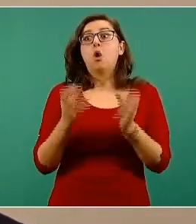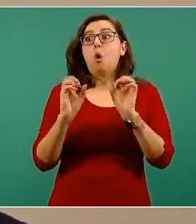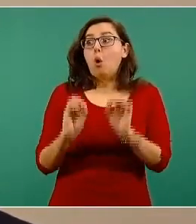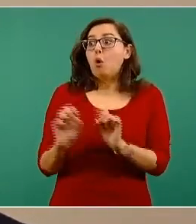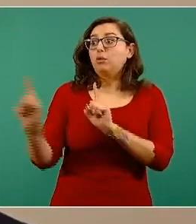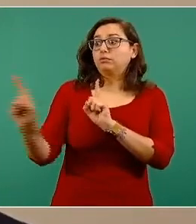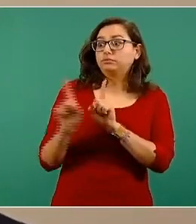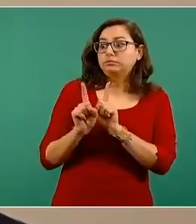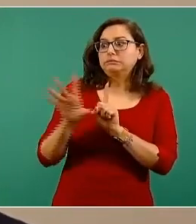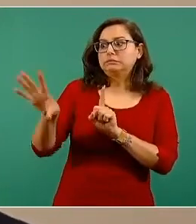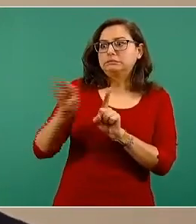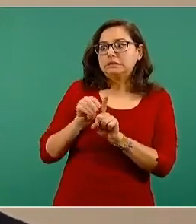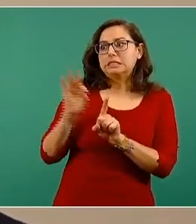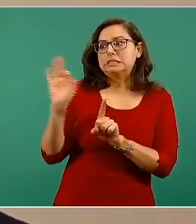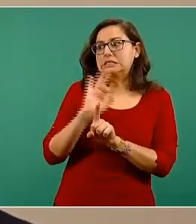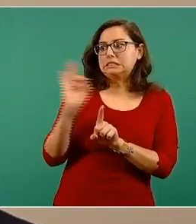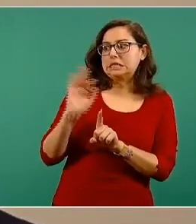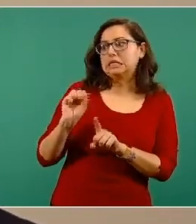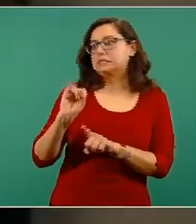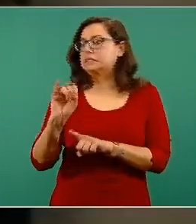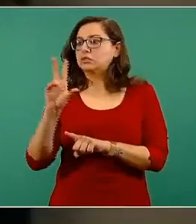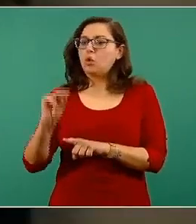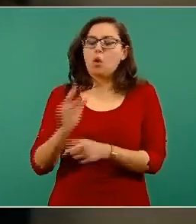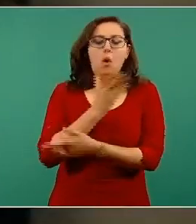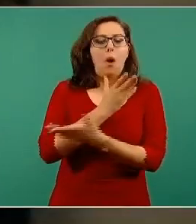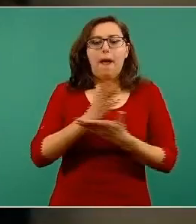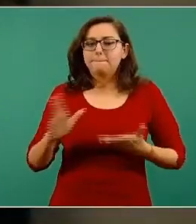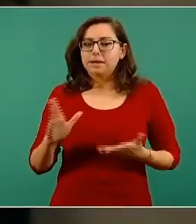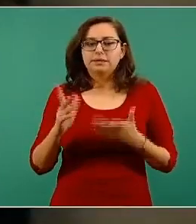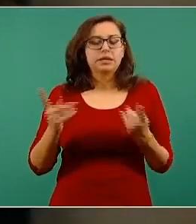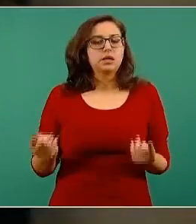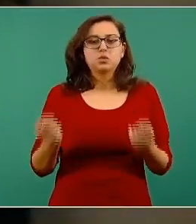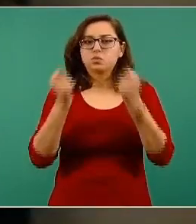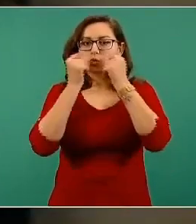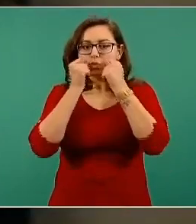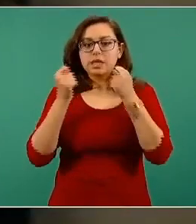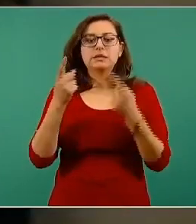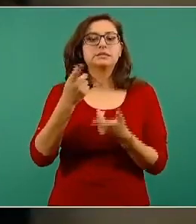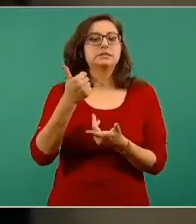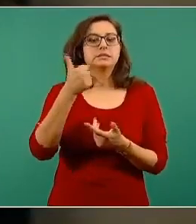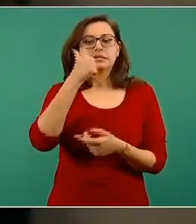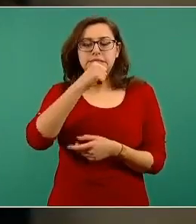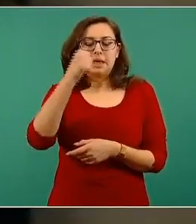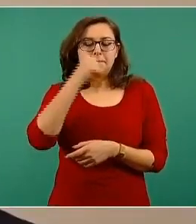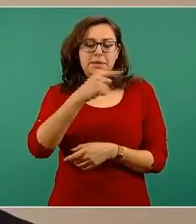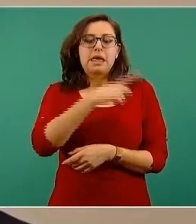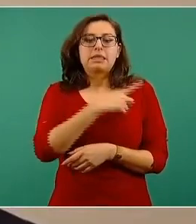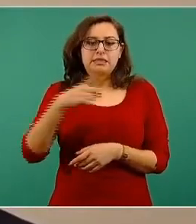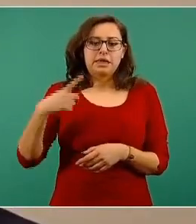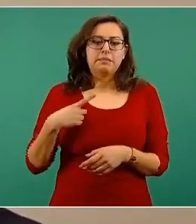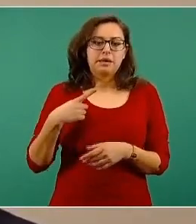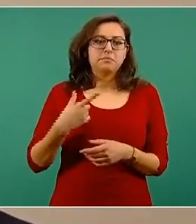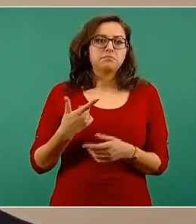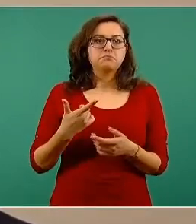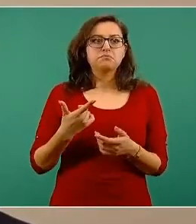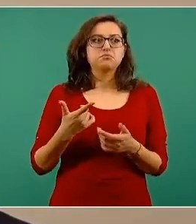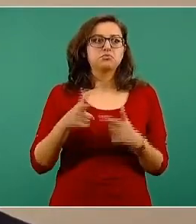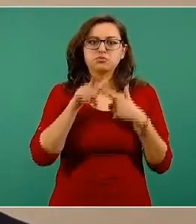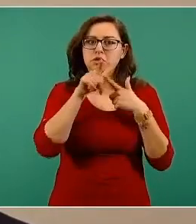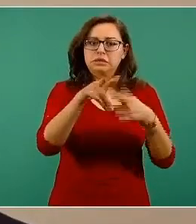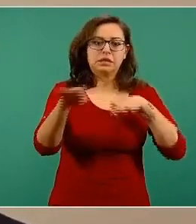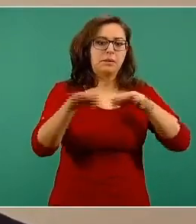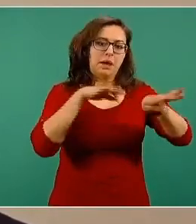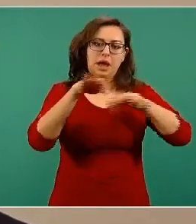un caso de COVID-19, obviamente, pues va a contribuir a disminuir siempre la transmisión. Yo